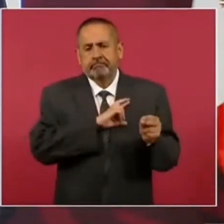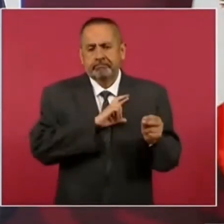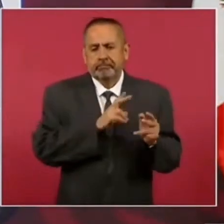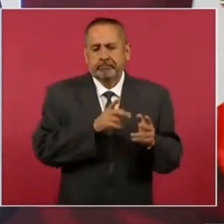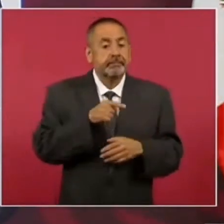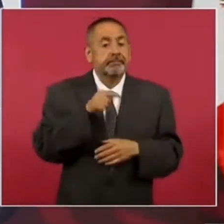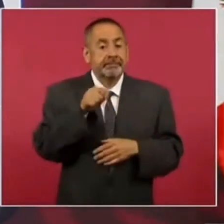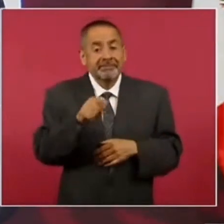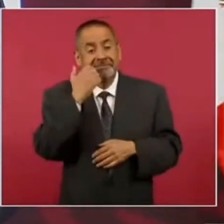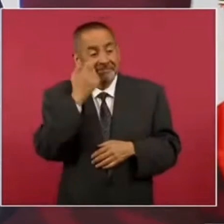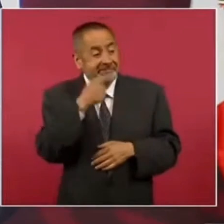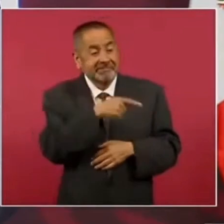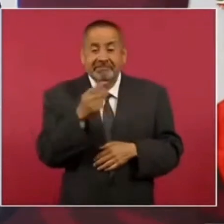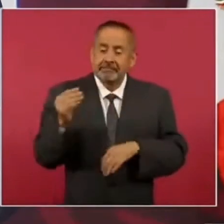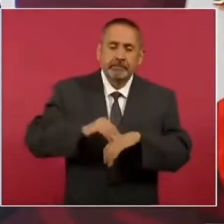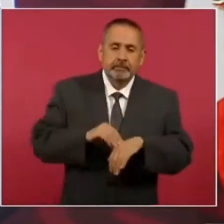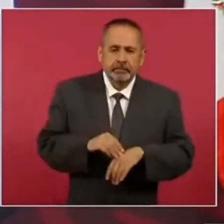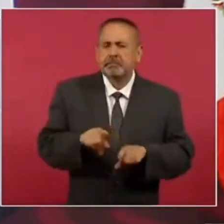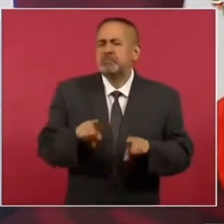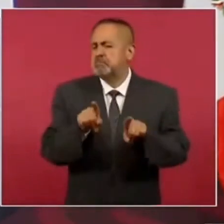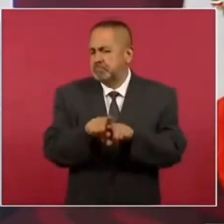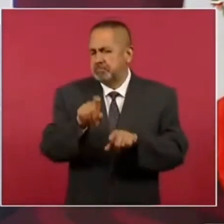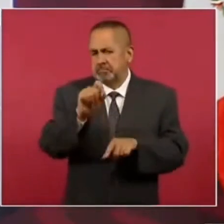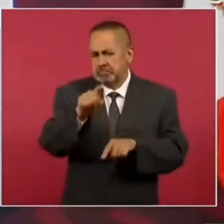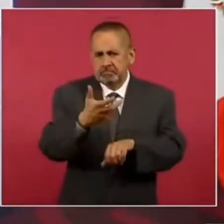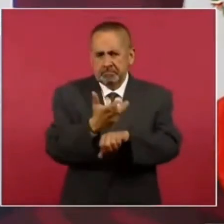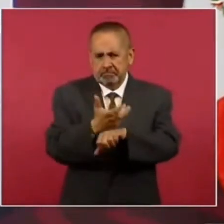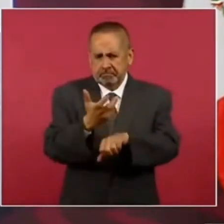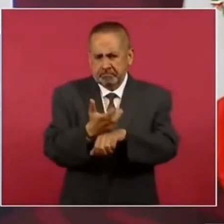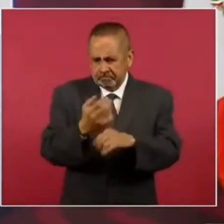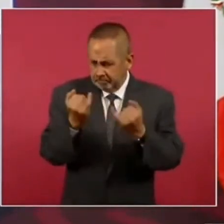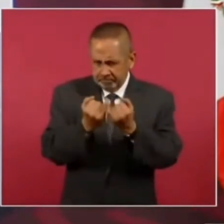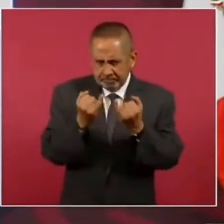que querían imponer. También en Estados Unidos